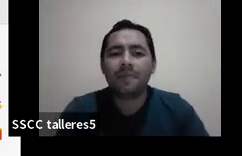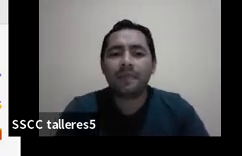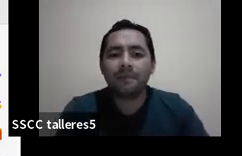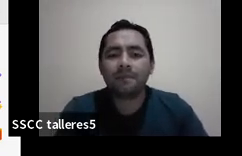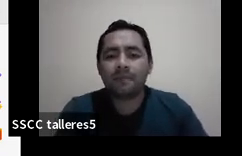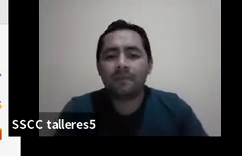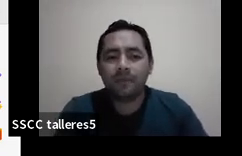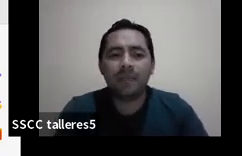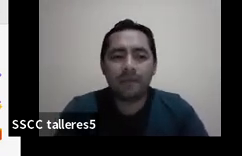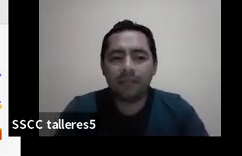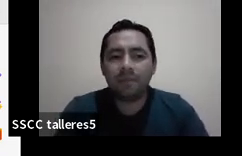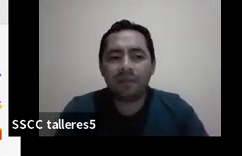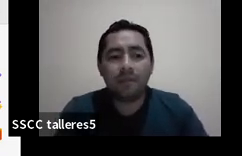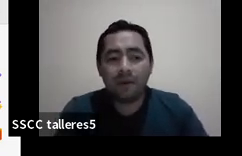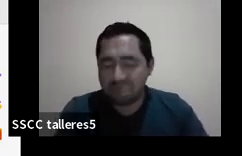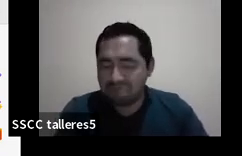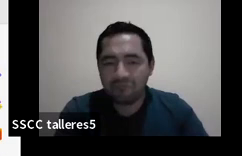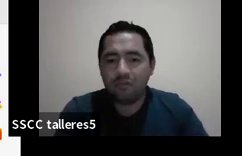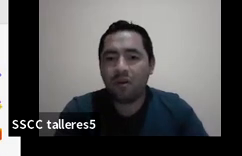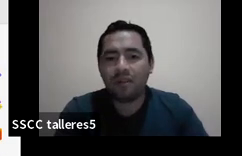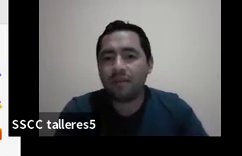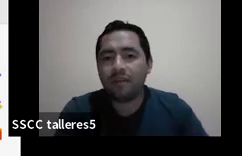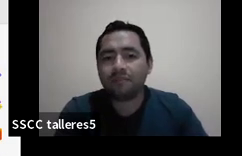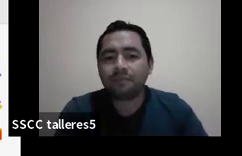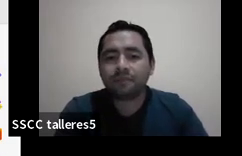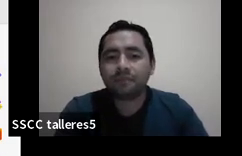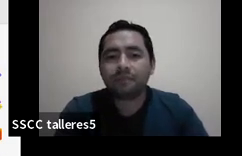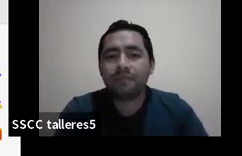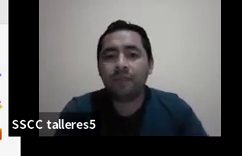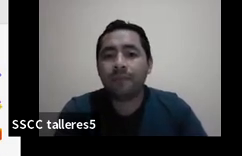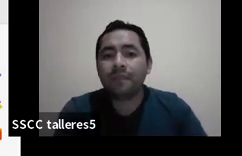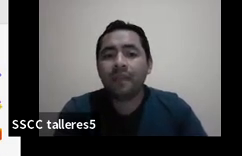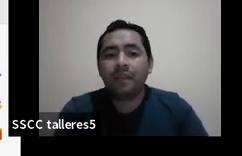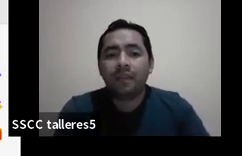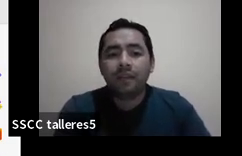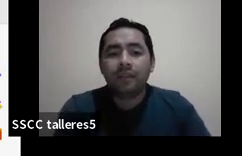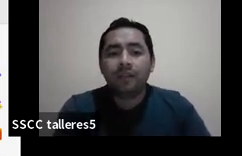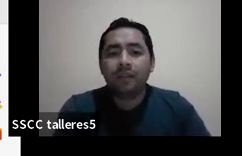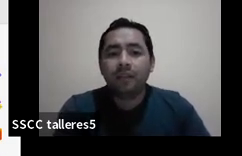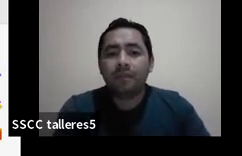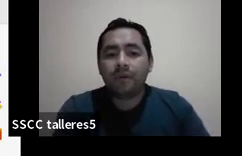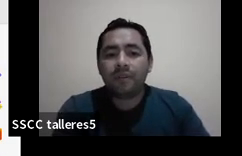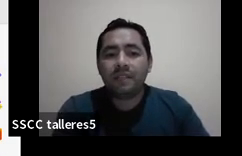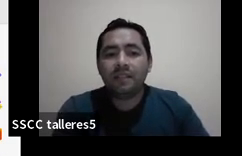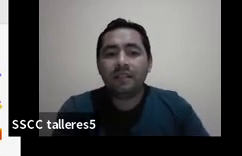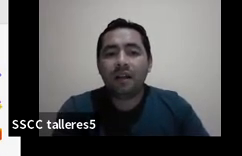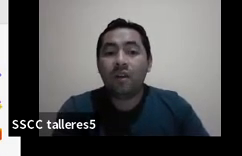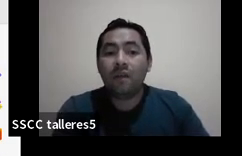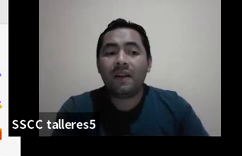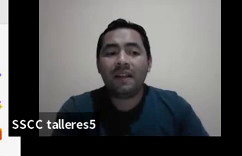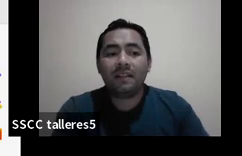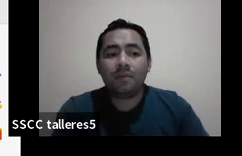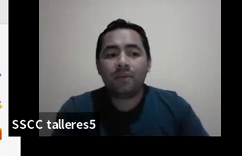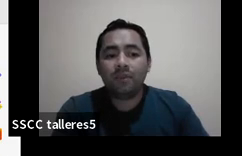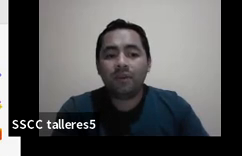¿ya? Y lleva terapia de lenguaje, lo cual está bien. Bien. Vamos con la siguiente.